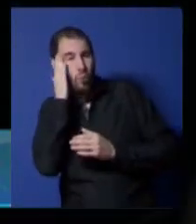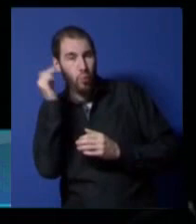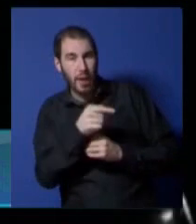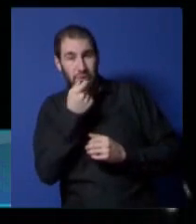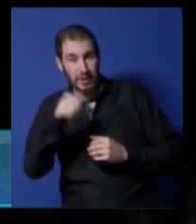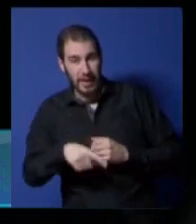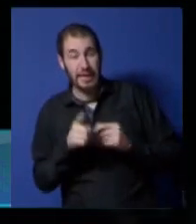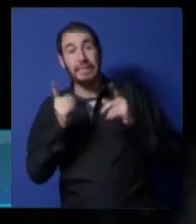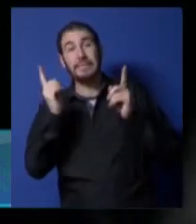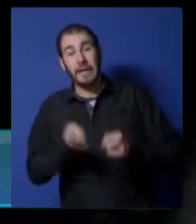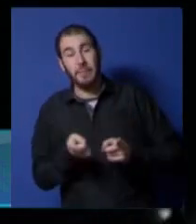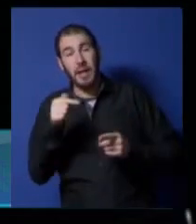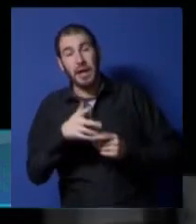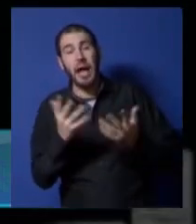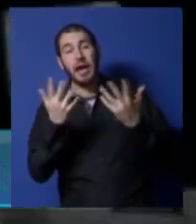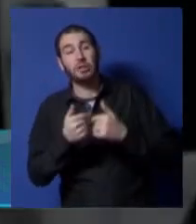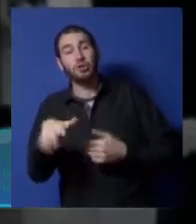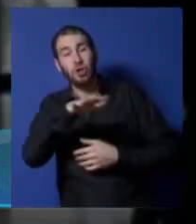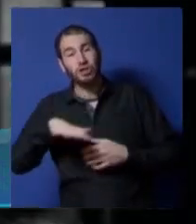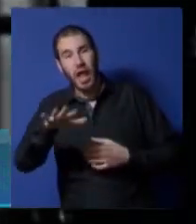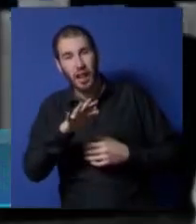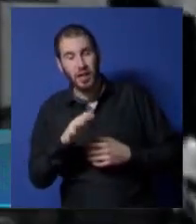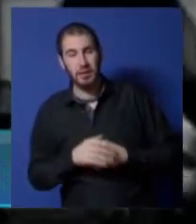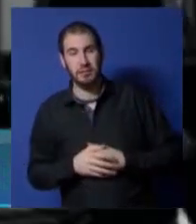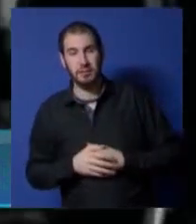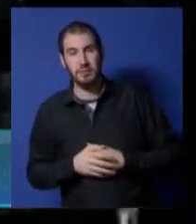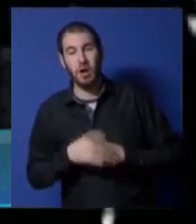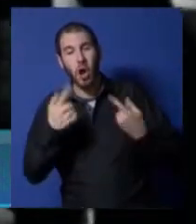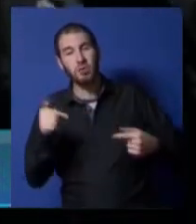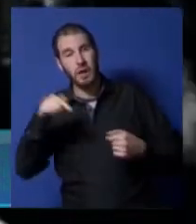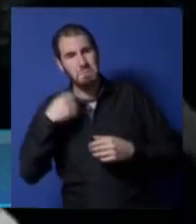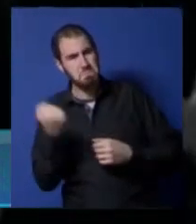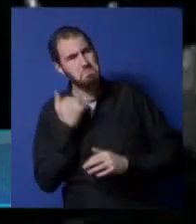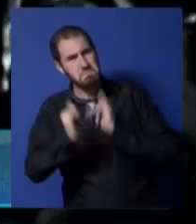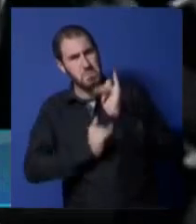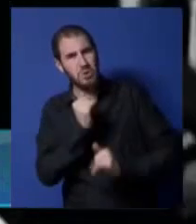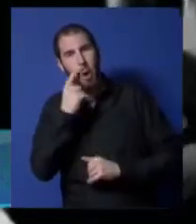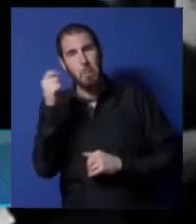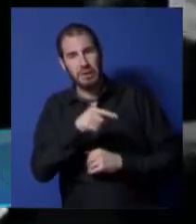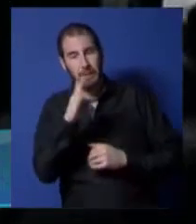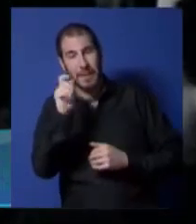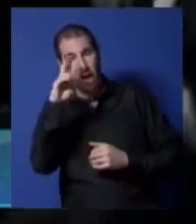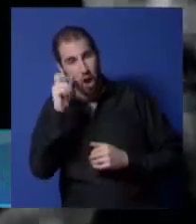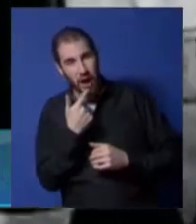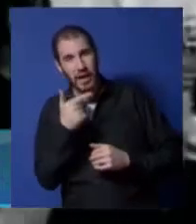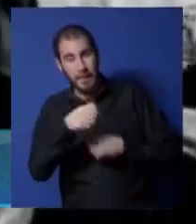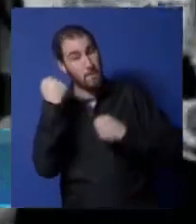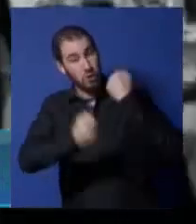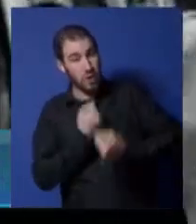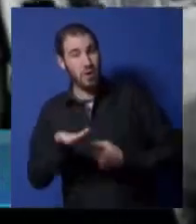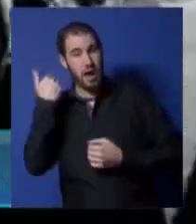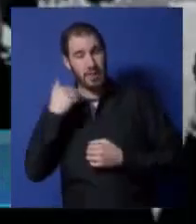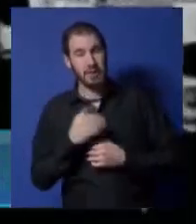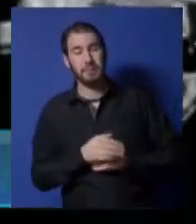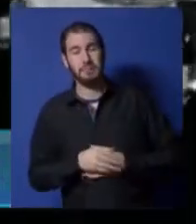del mendocino, sino que también tiene que ver con un aspecto social. Algo realmente a resaltar de Humberto Barloa, que supo ser boxeador